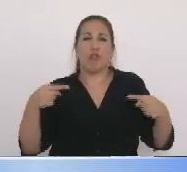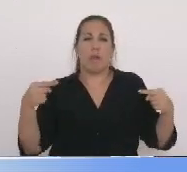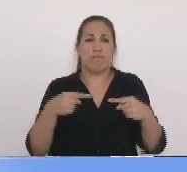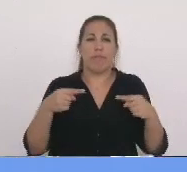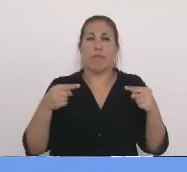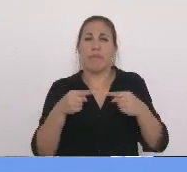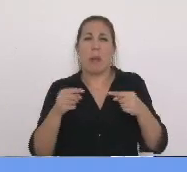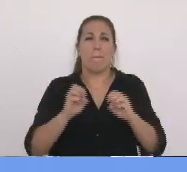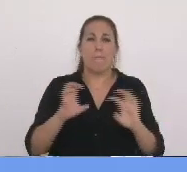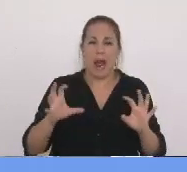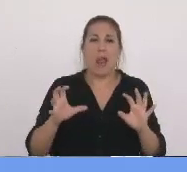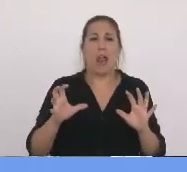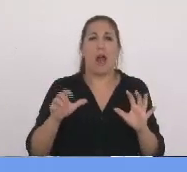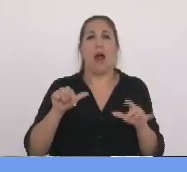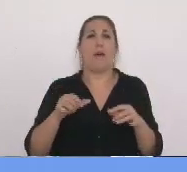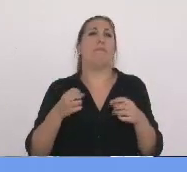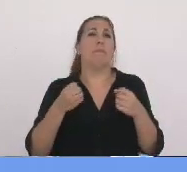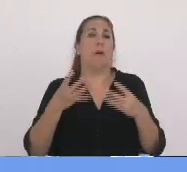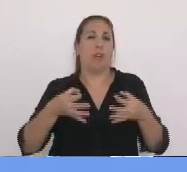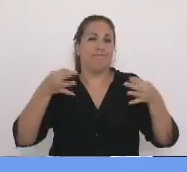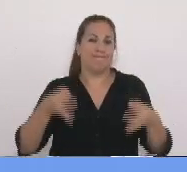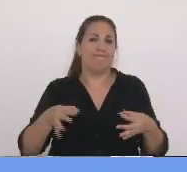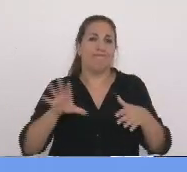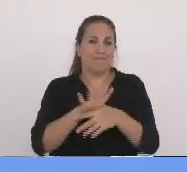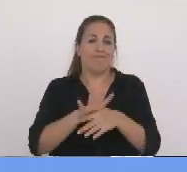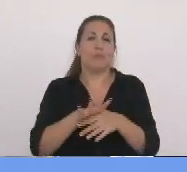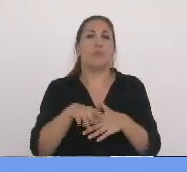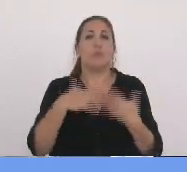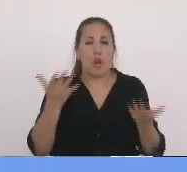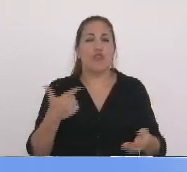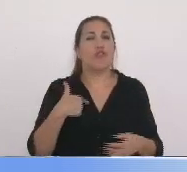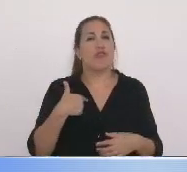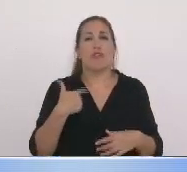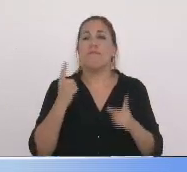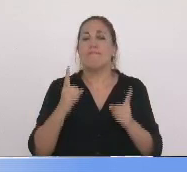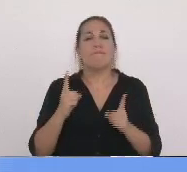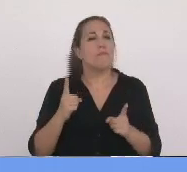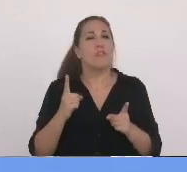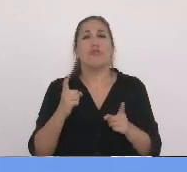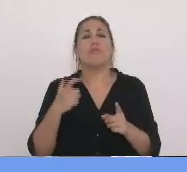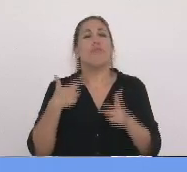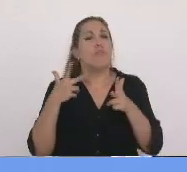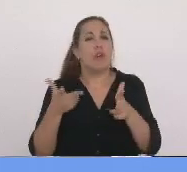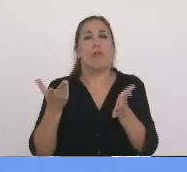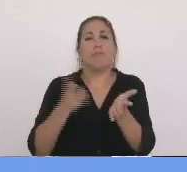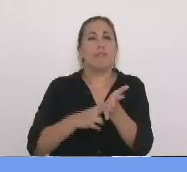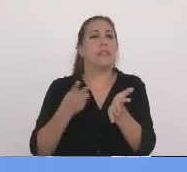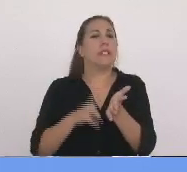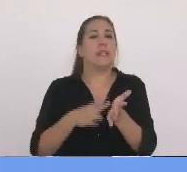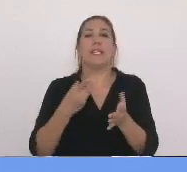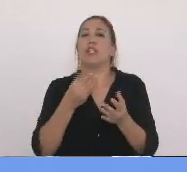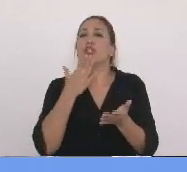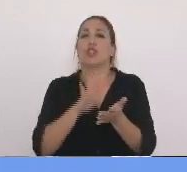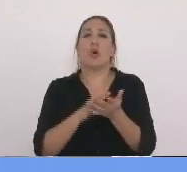entre los organismos por eso es que hago hincapié en la necesidad que el consejo de la